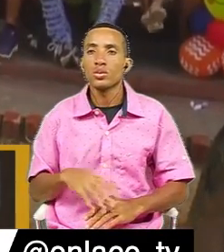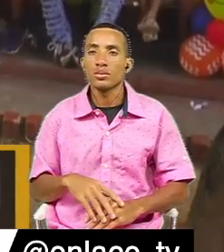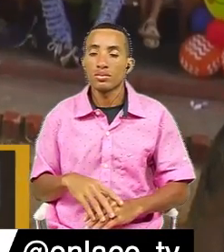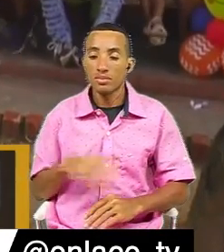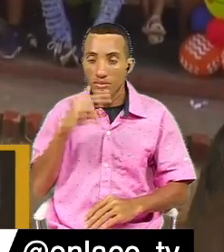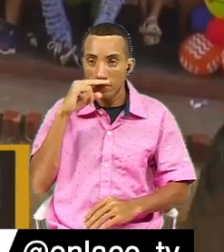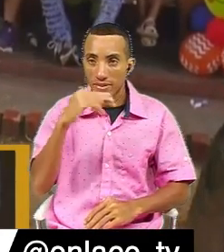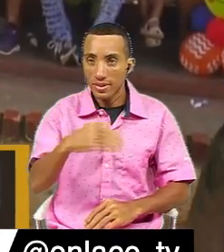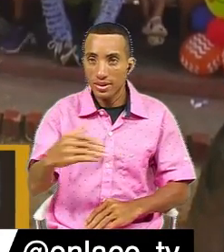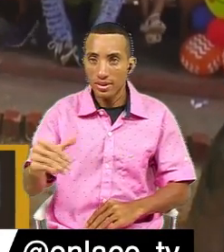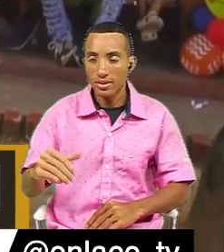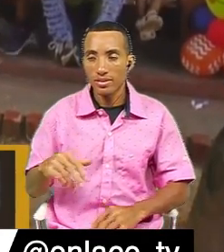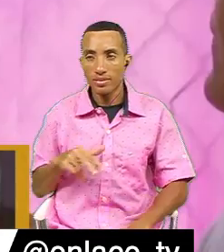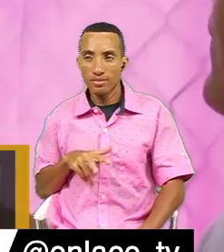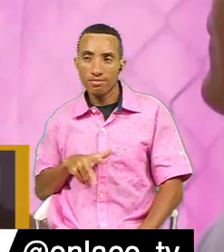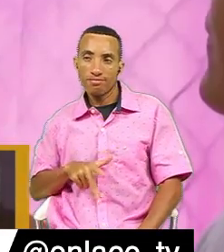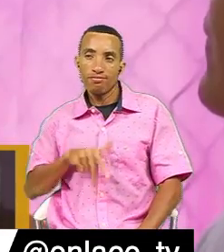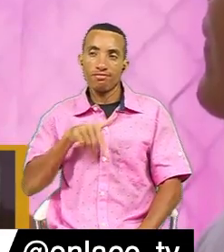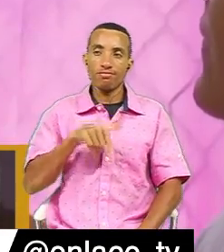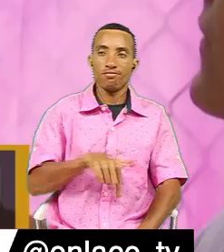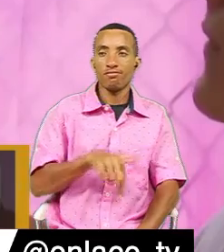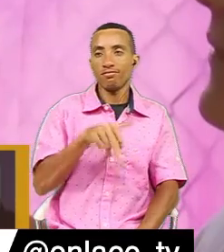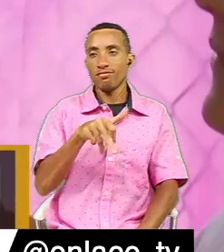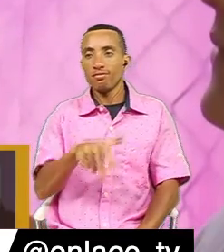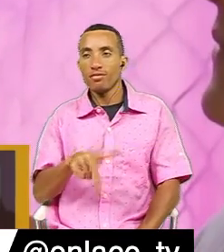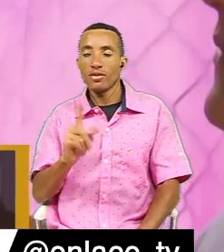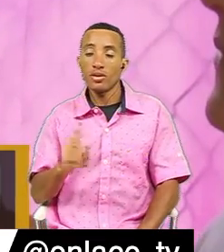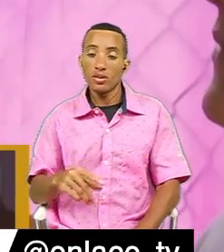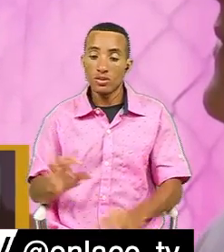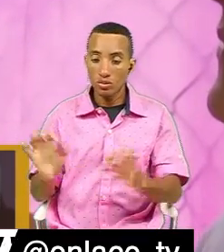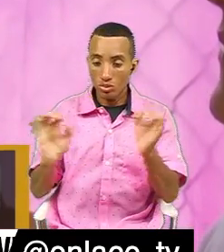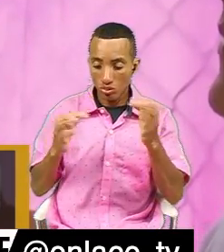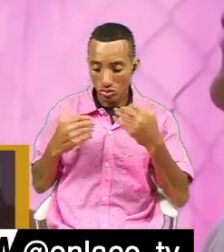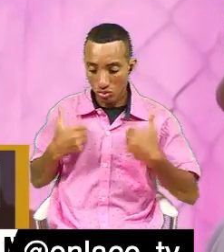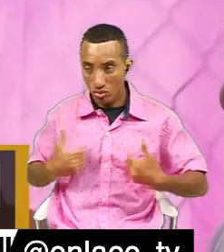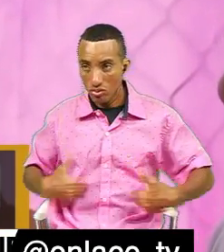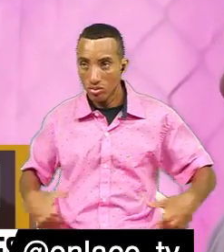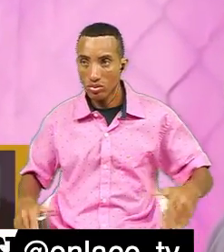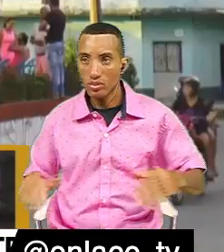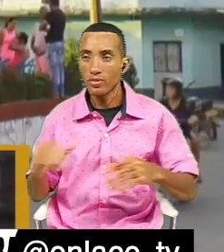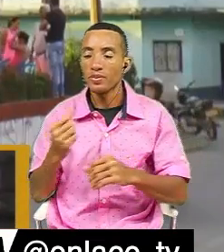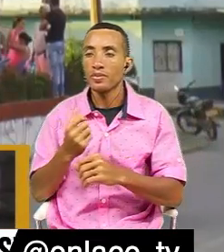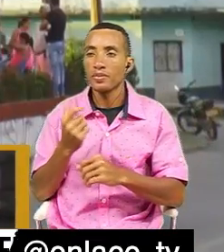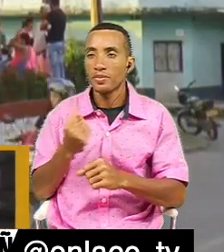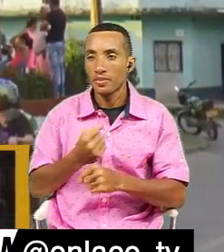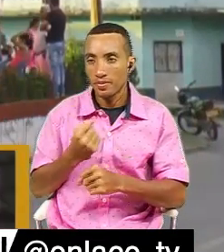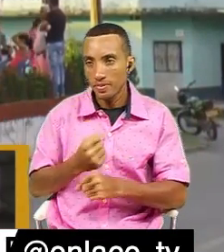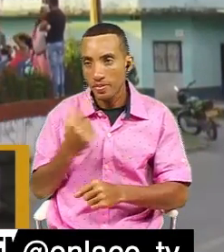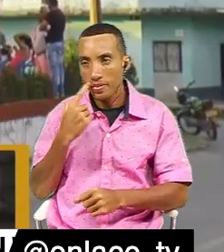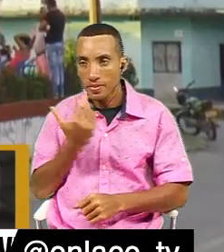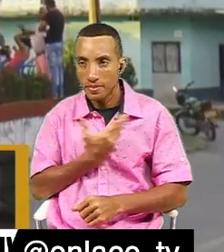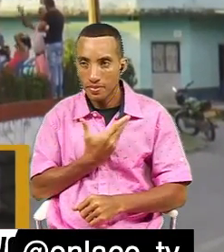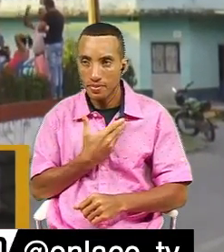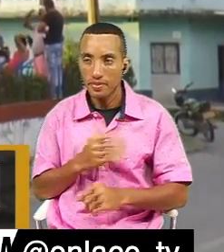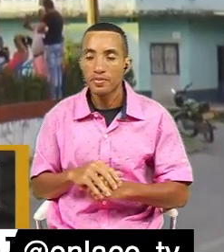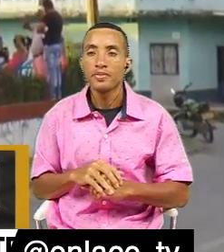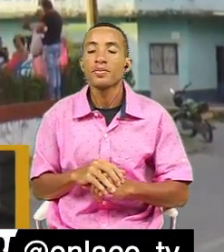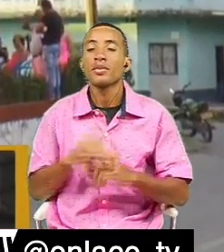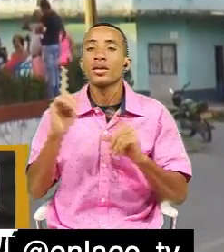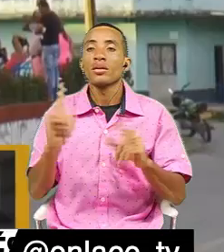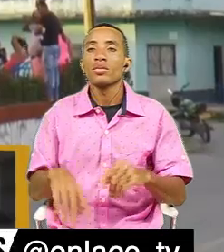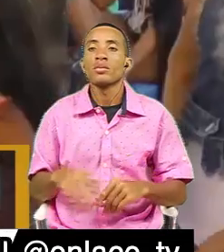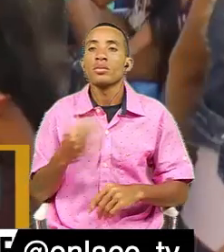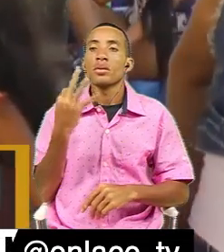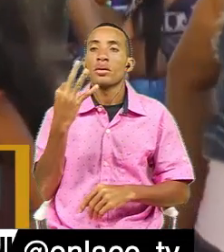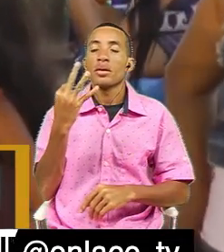niñas, maneja muy buena pasarela, muy buen vestido trabajado por los padres de familia y muy buena acogida, que es lo importante. 37 años de vida cumplió el barrio 20